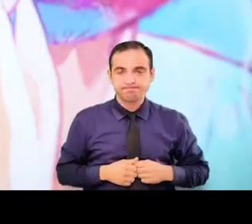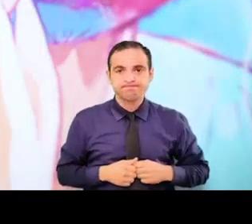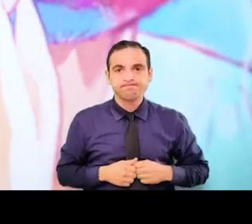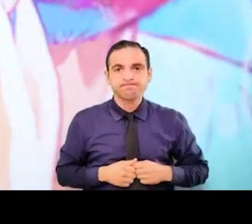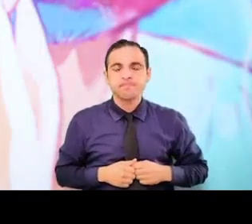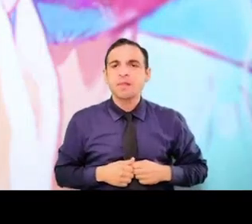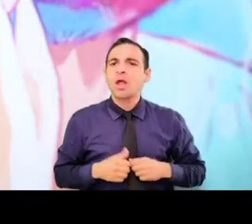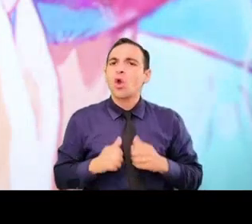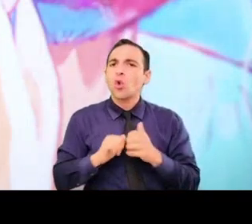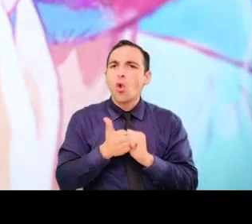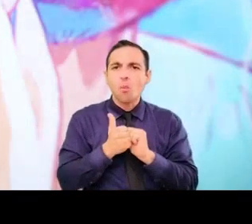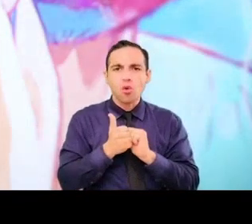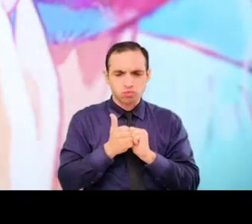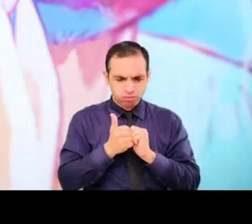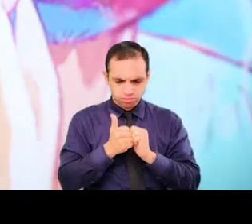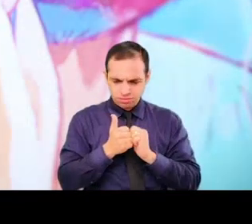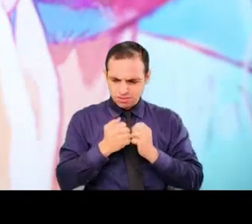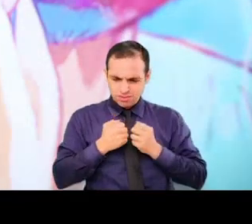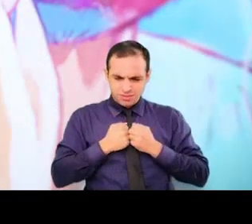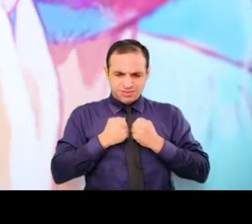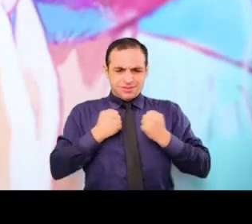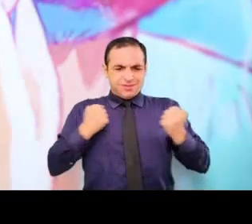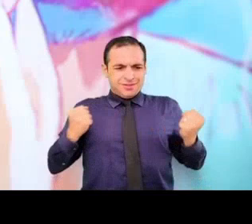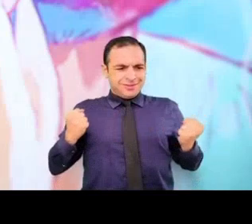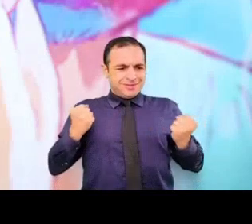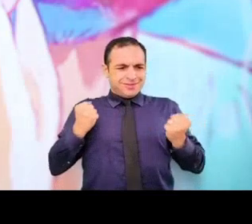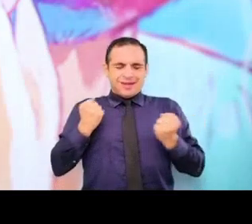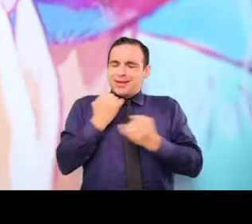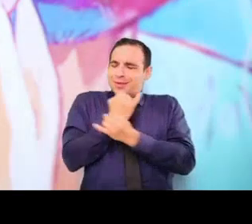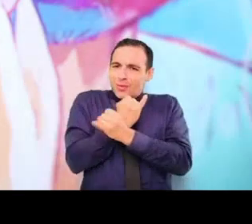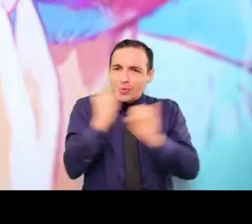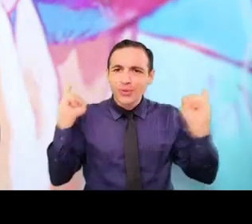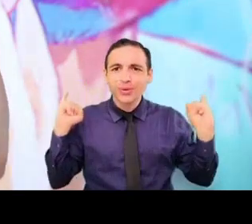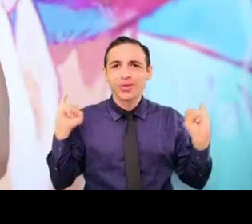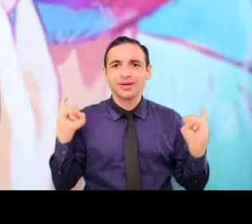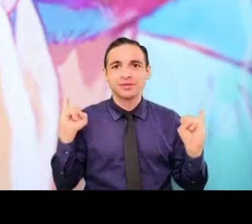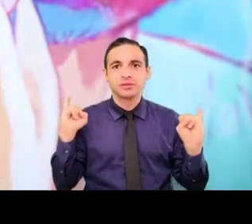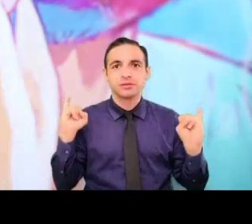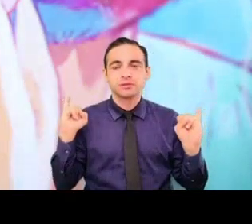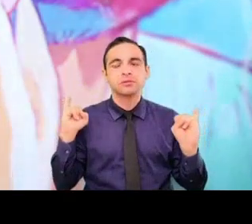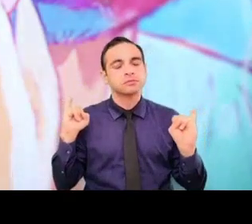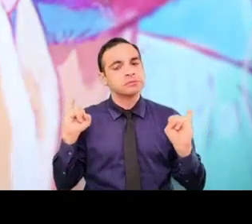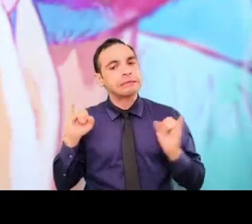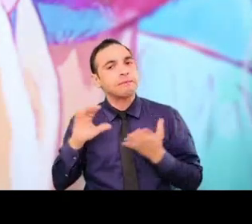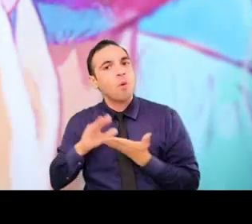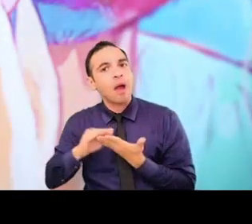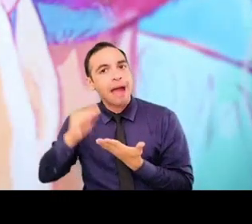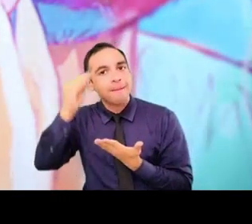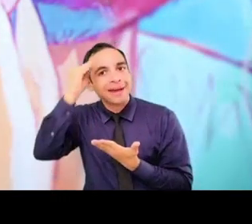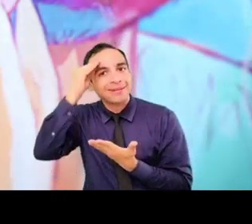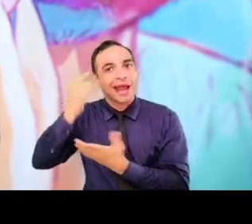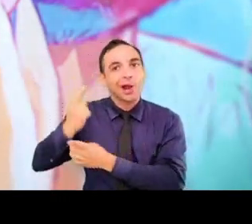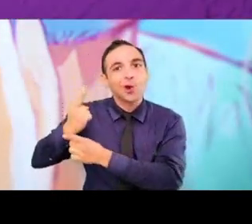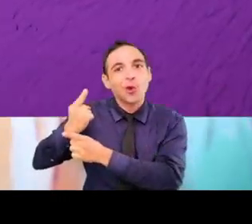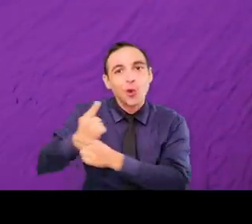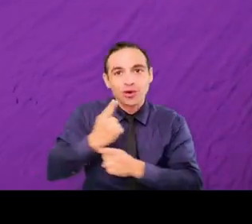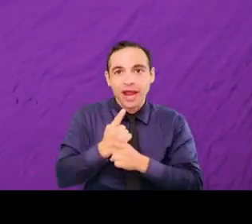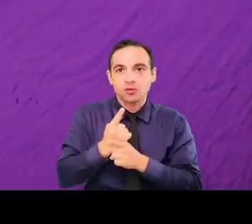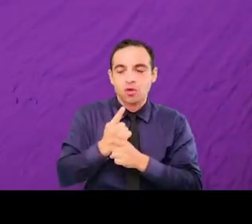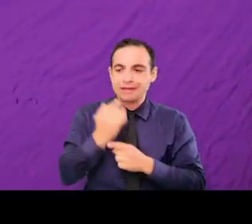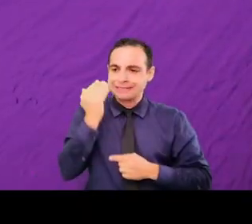la única manera de desintoxicarse de este modelo donde estamos normalizando la violencia es